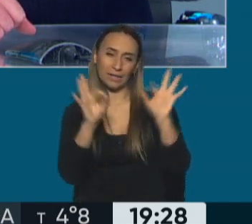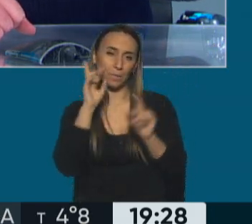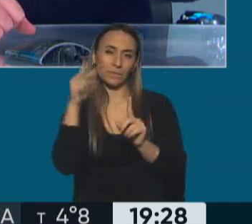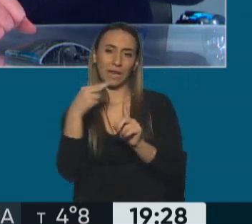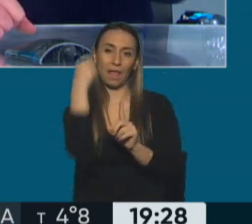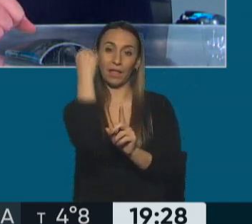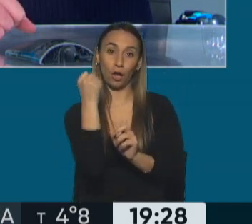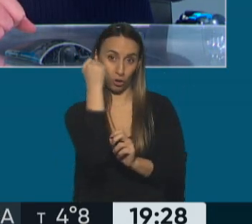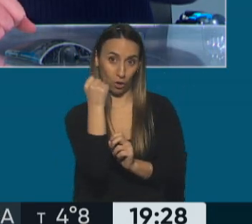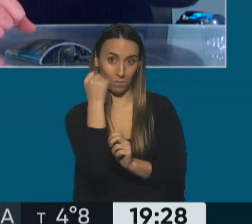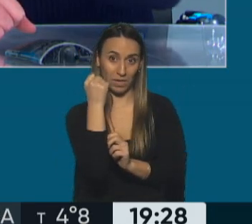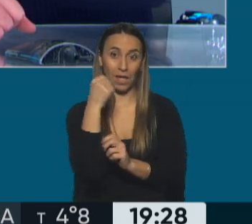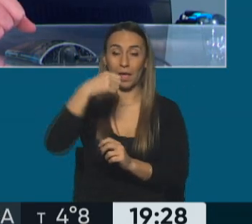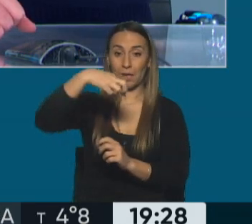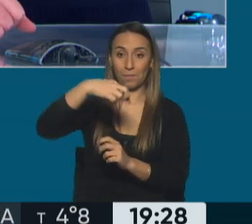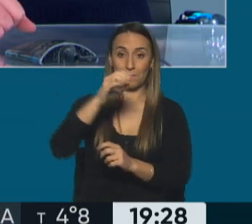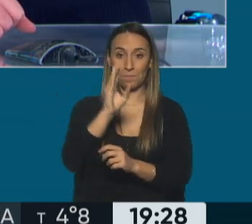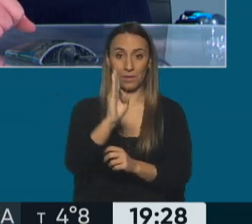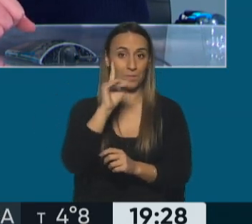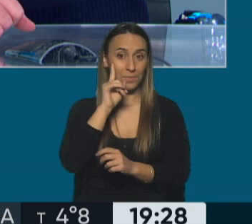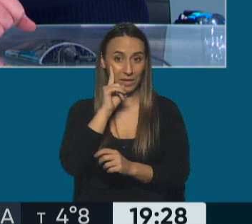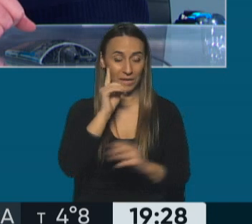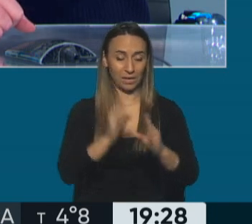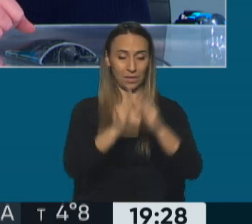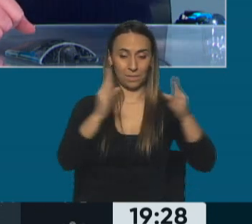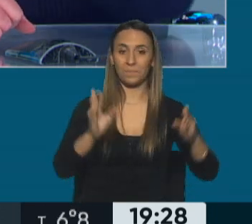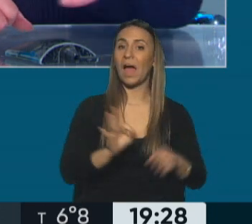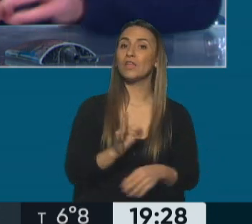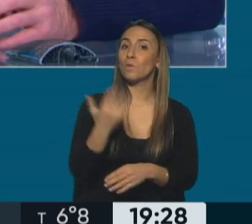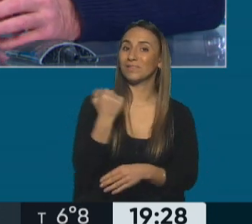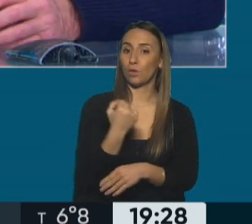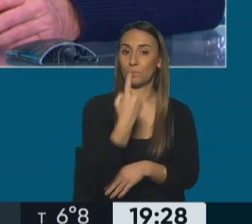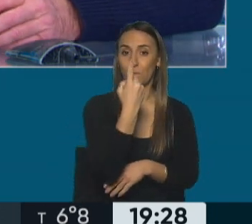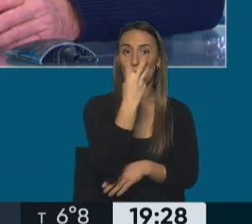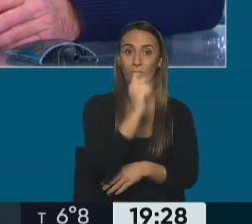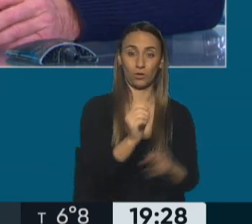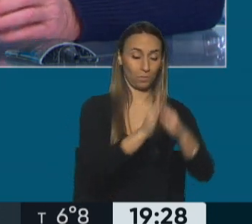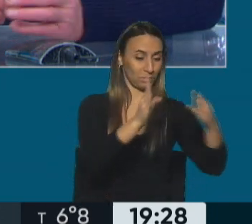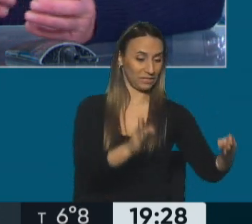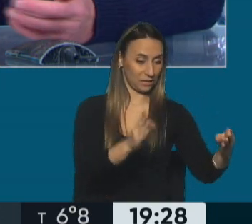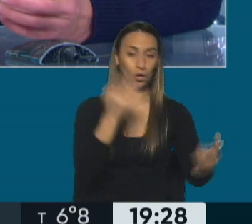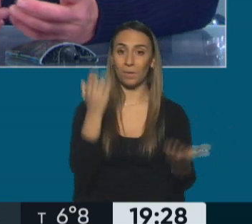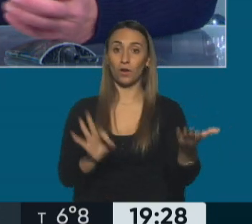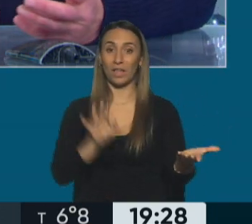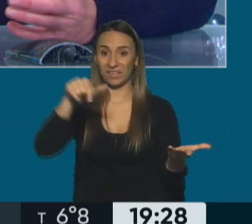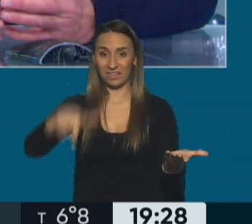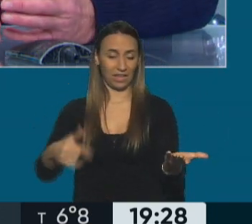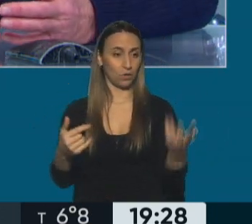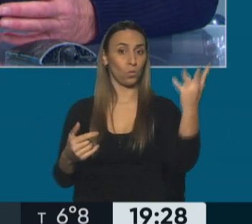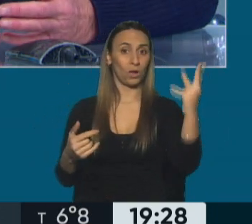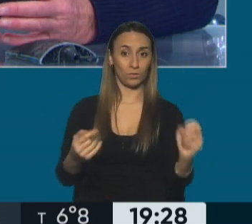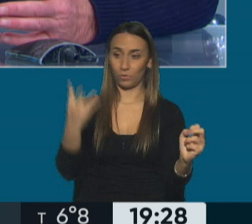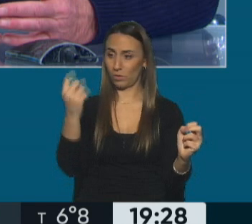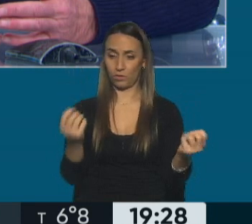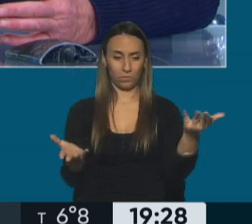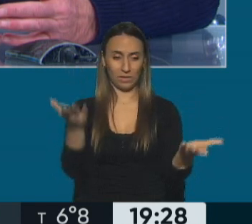crecimiento del PBI, digamos, el primer cuatrimestre del año pasado con el cuatrimestre de este año, hubo un crecimiento de alrededor de un